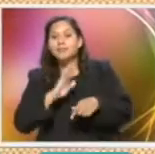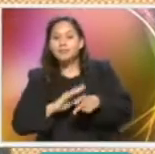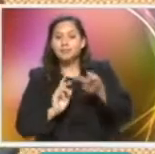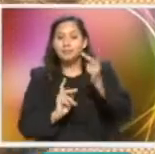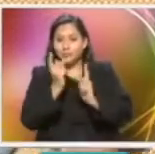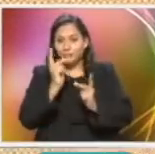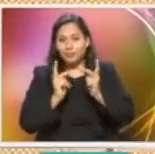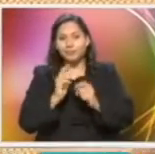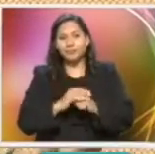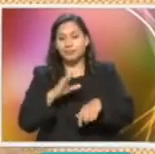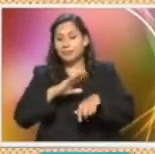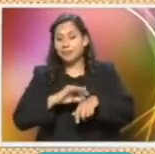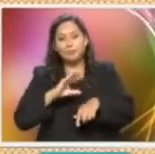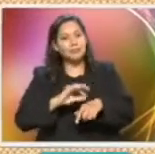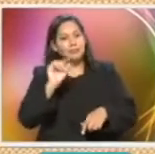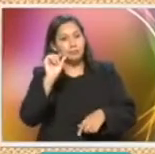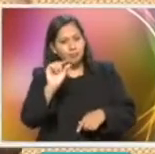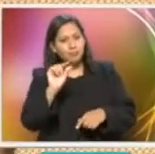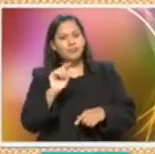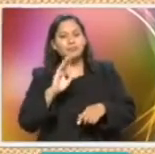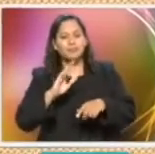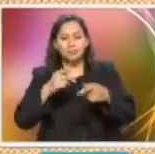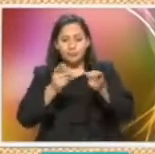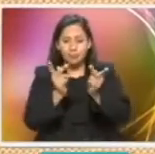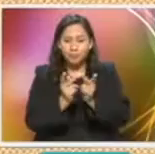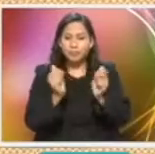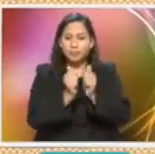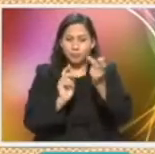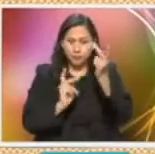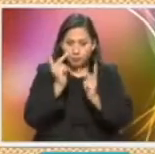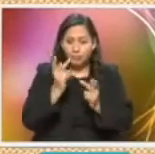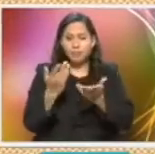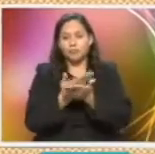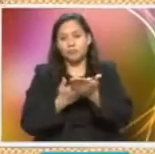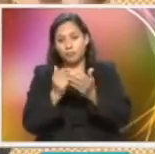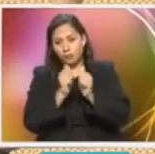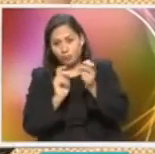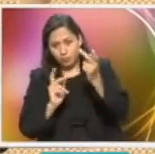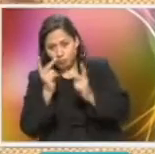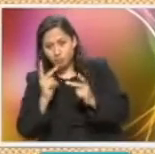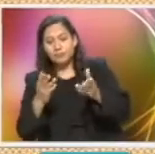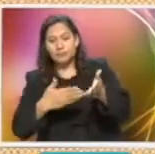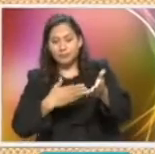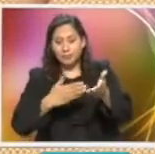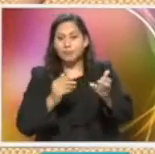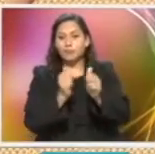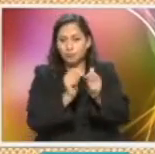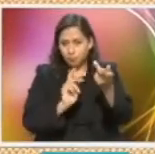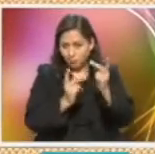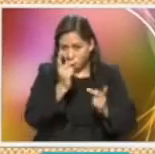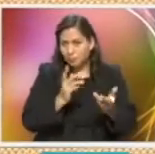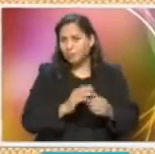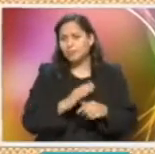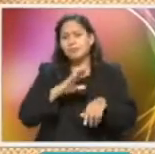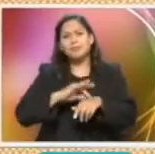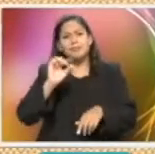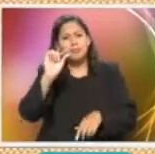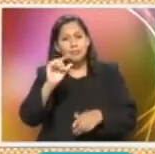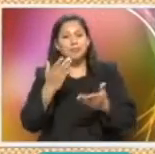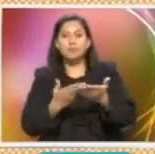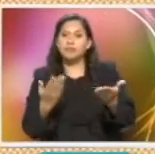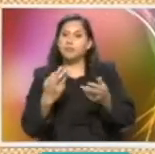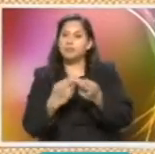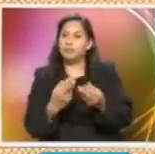otras cosas que solo carne. O sea, más platos con verduras, más sopas con verduras, más guisos de verduras, que